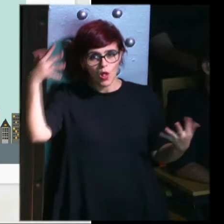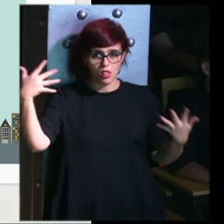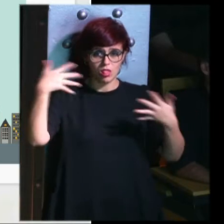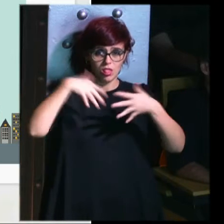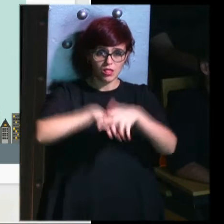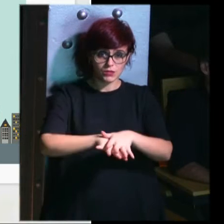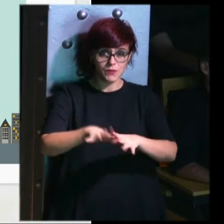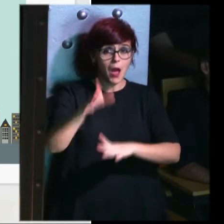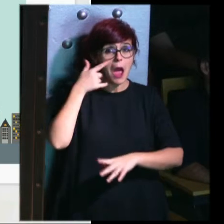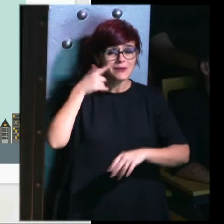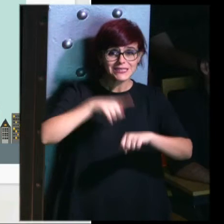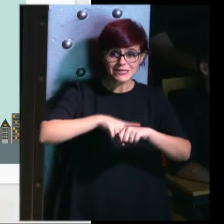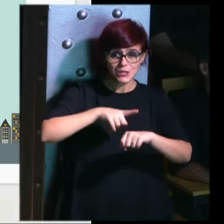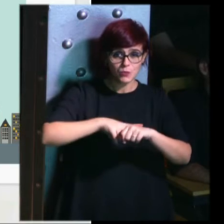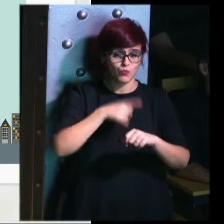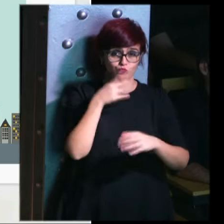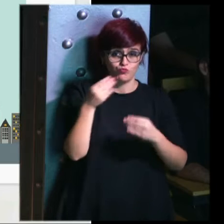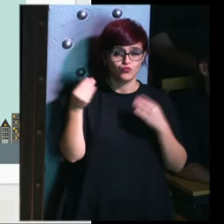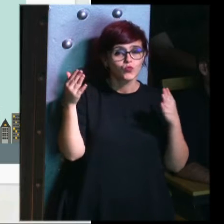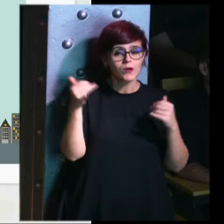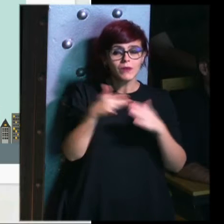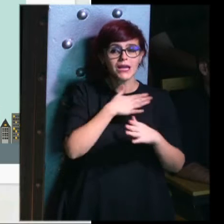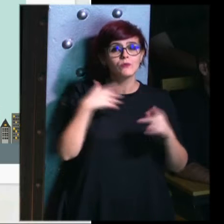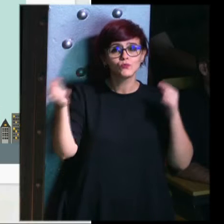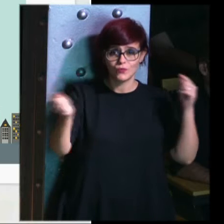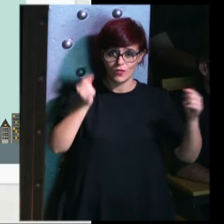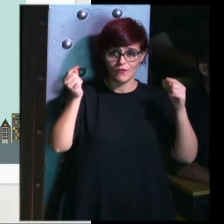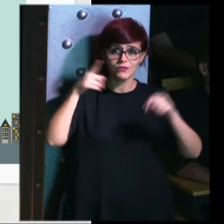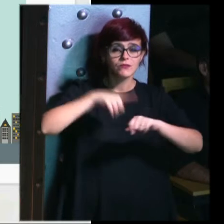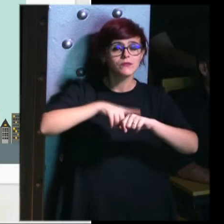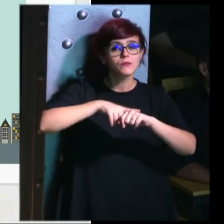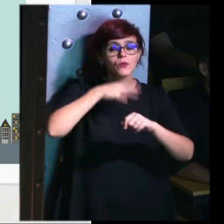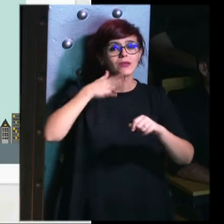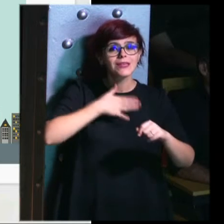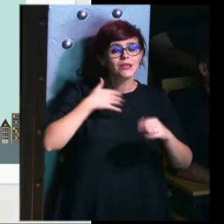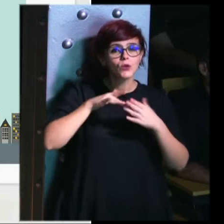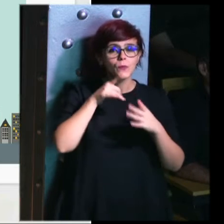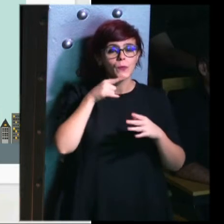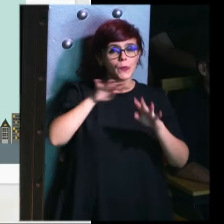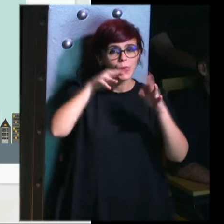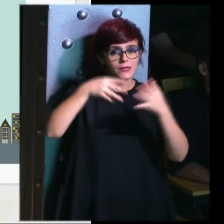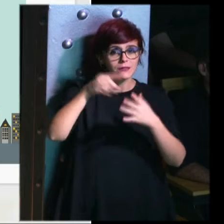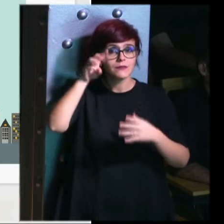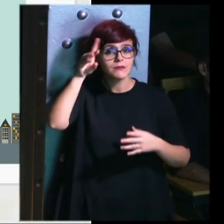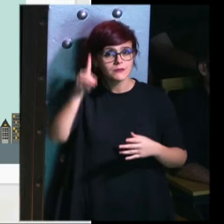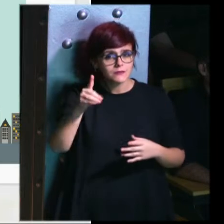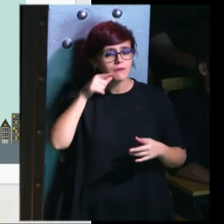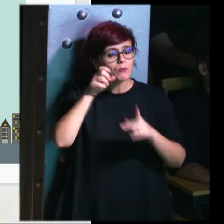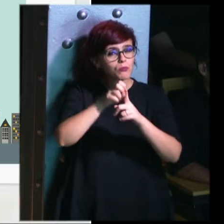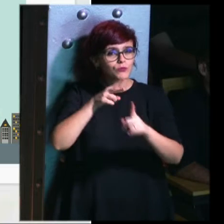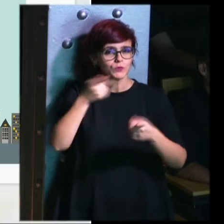Como no tenemos mucho tiempo y queremos dejar tiempo al debate, solo profundizaría un poquito más en lo que es Internet 3D, os dejamos esta